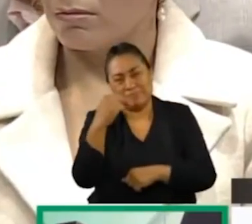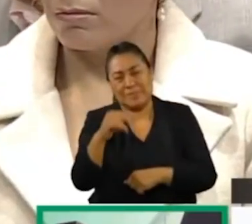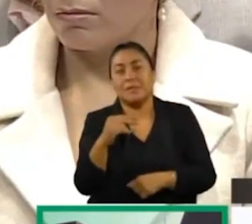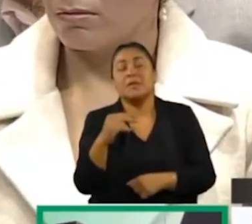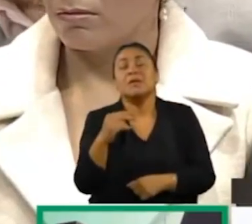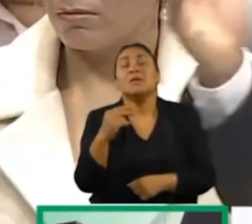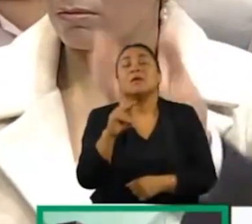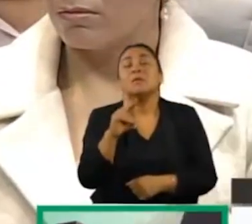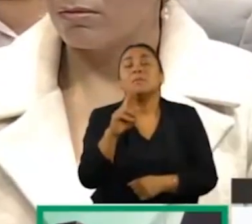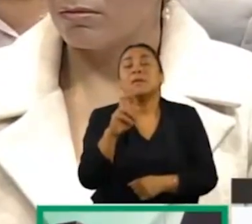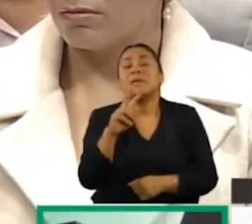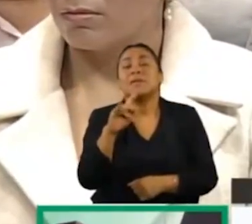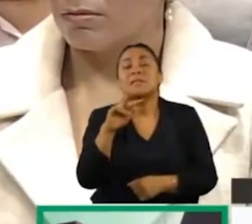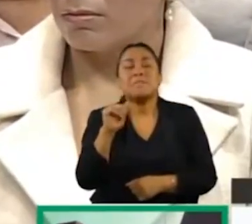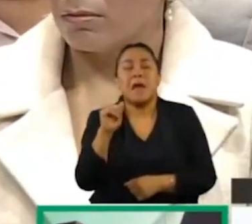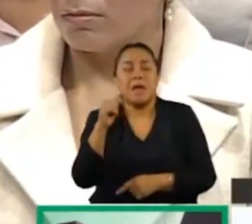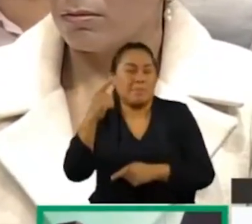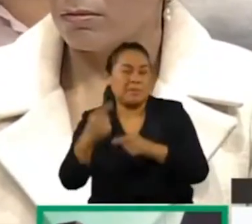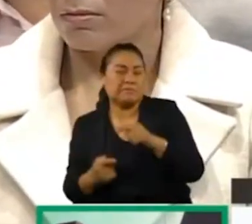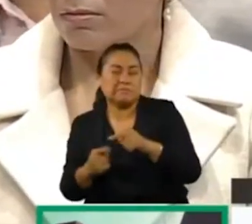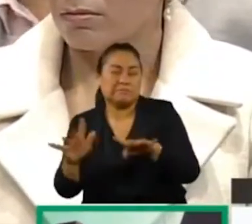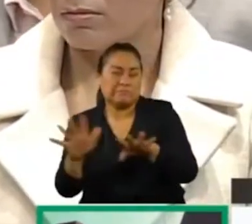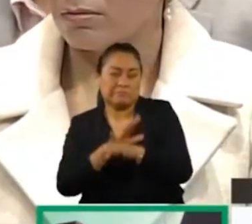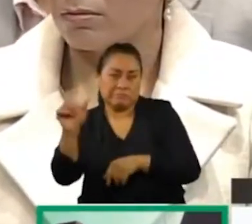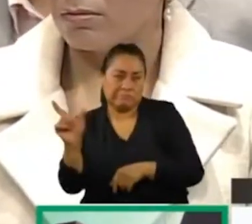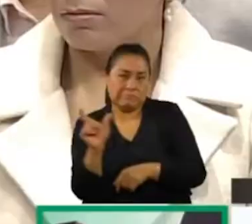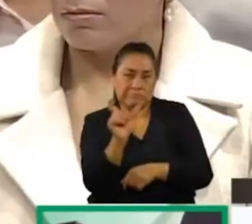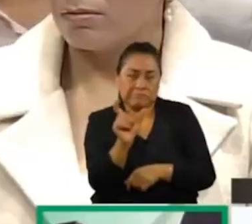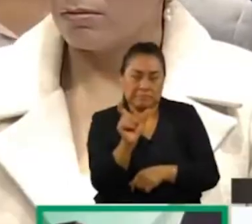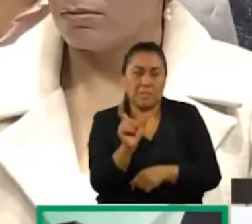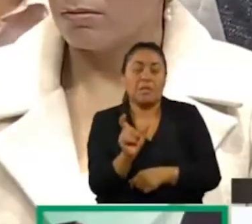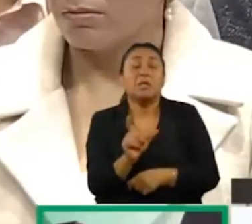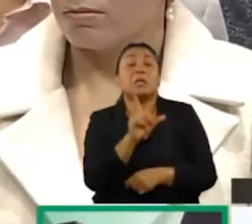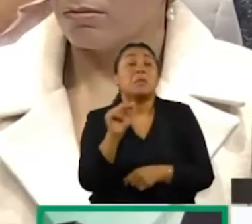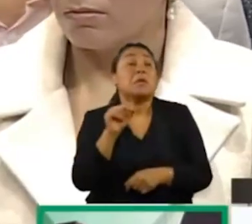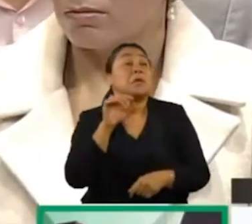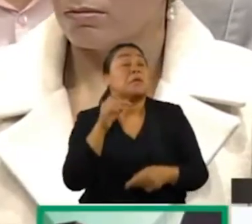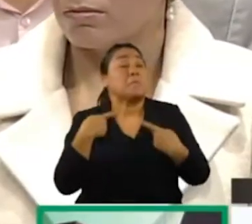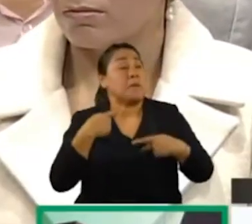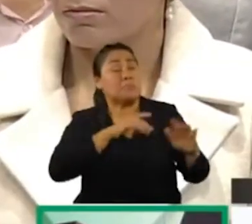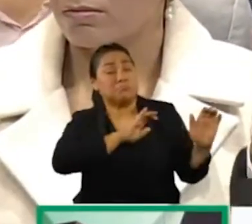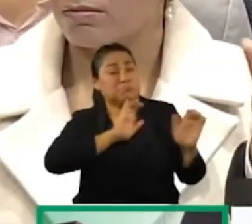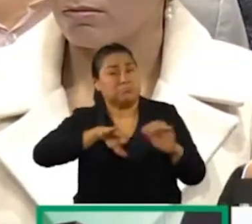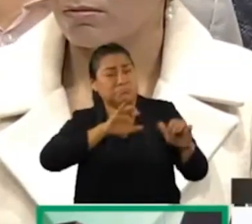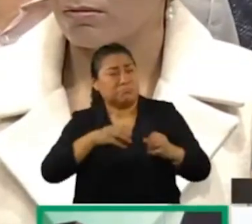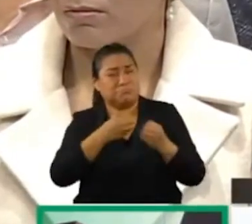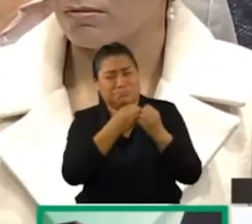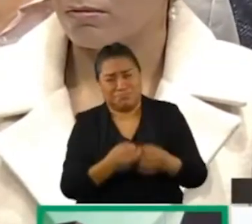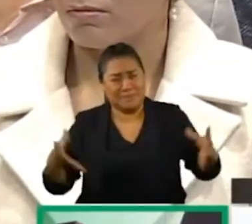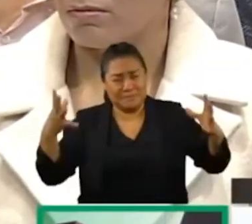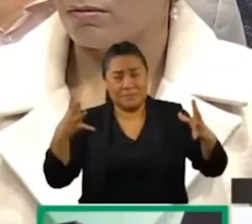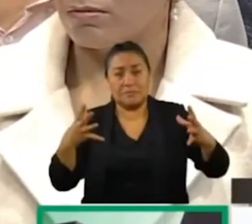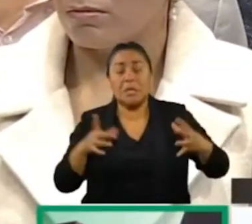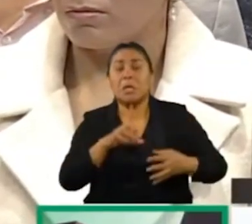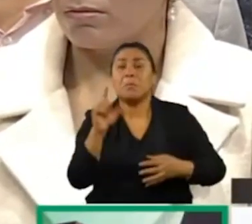el reclutamiento masivo que acabó con generó